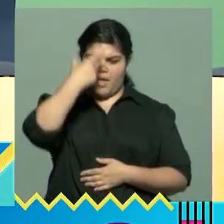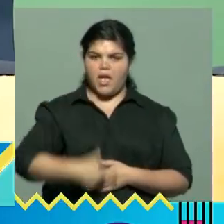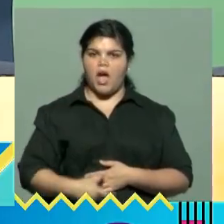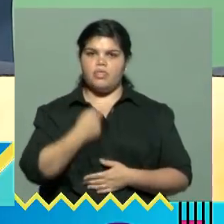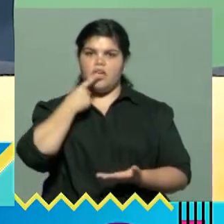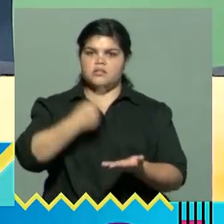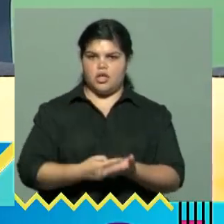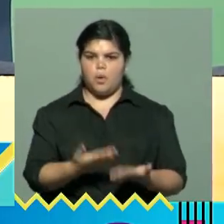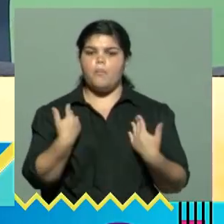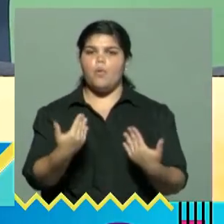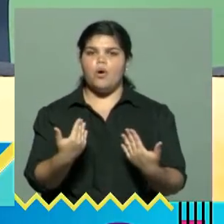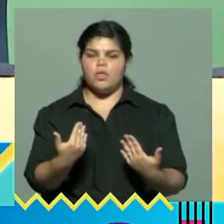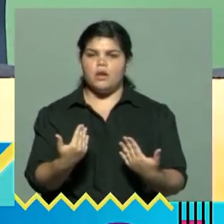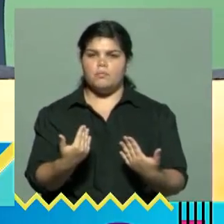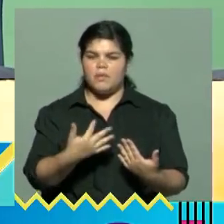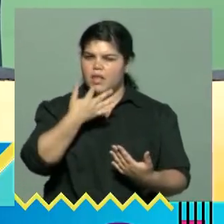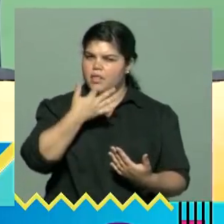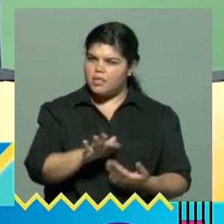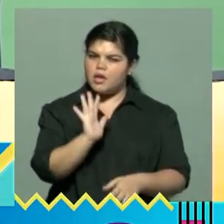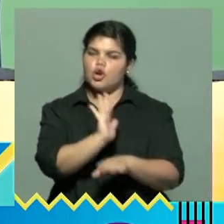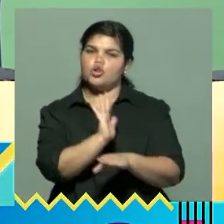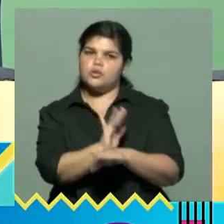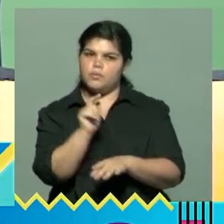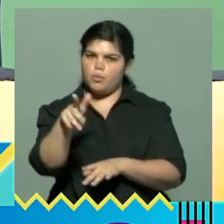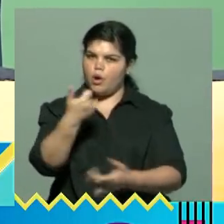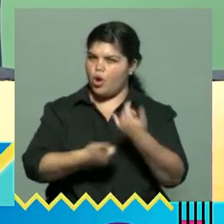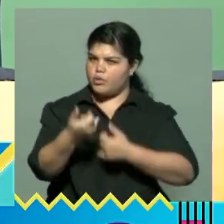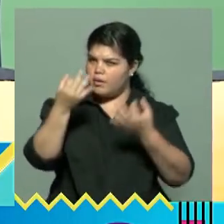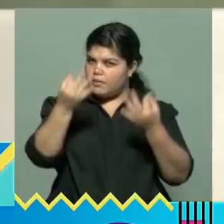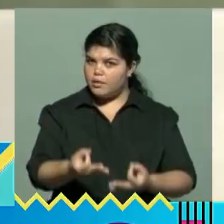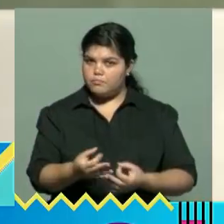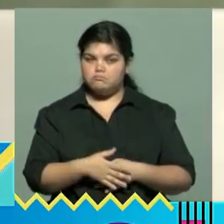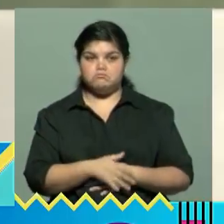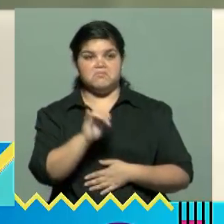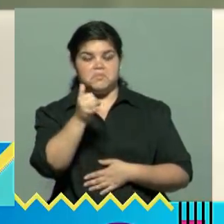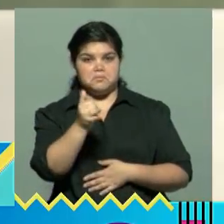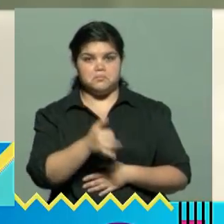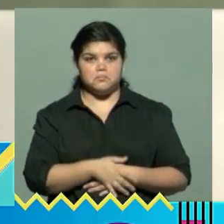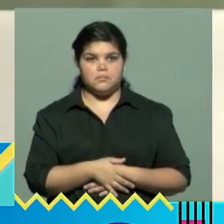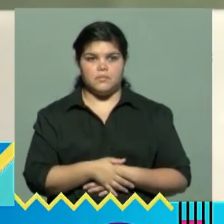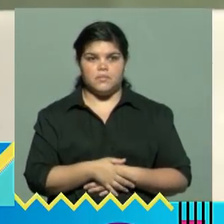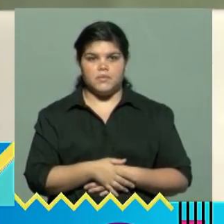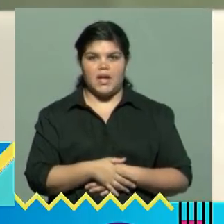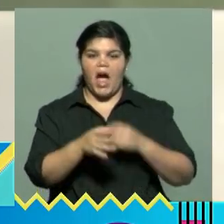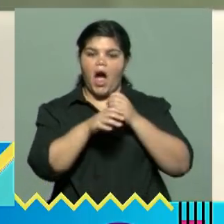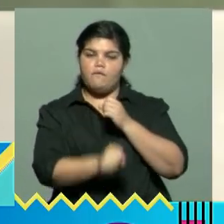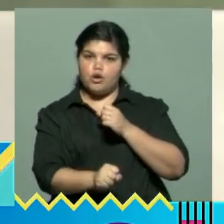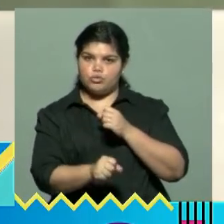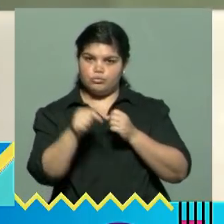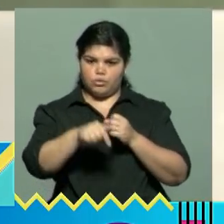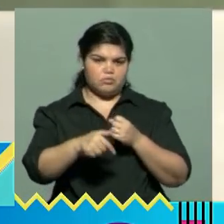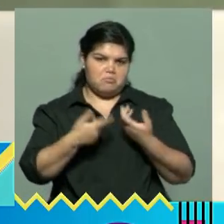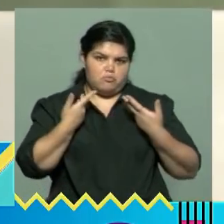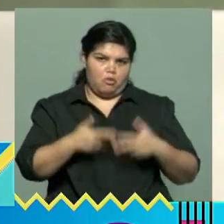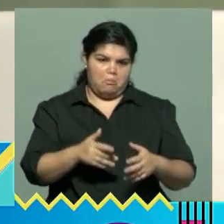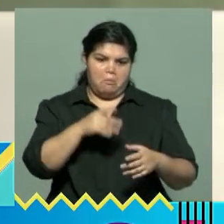como mujeres. Para entender un poquito más el concepto, ¿nos los podrías detallar? Sí, por supuesto. La práctica del aborto existe,